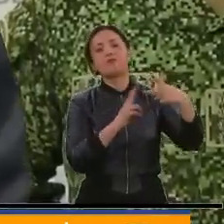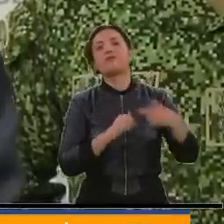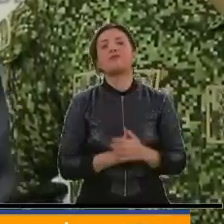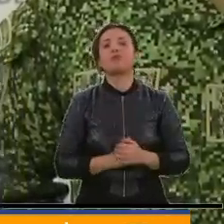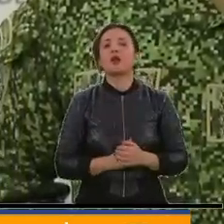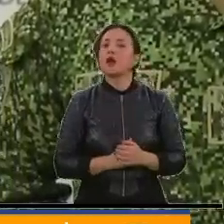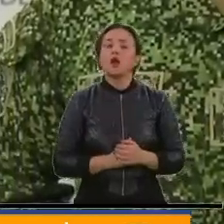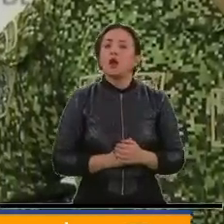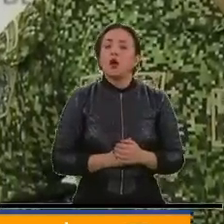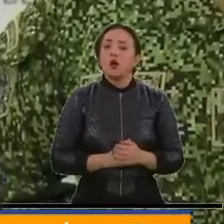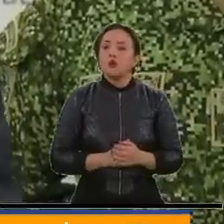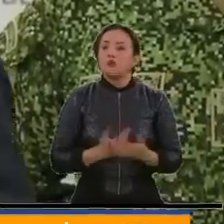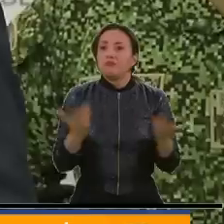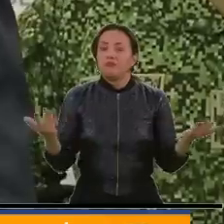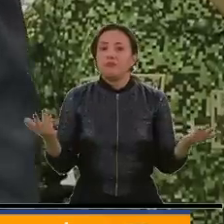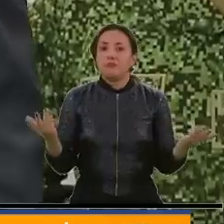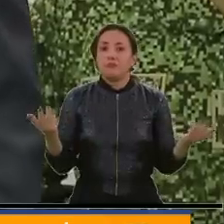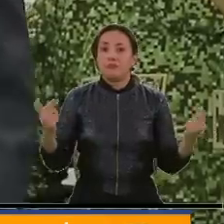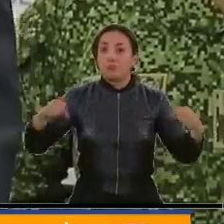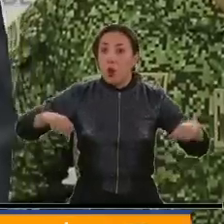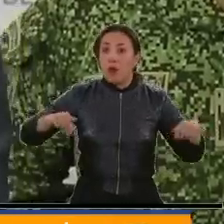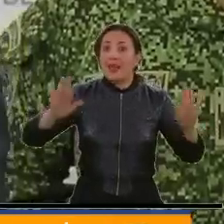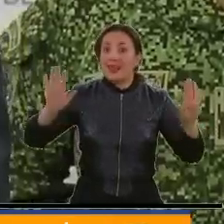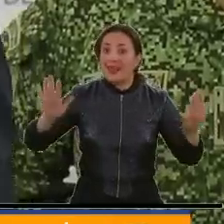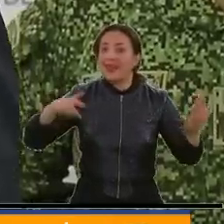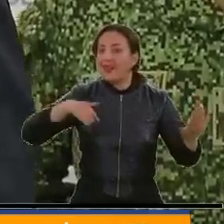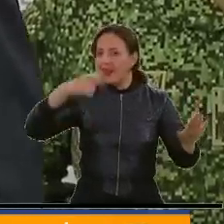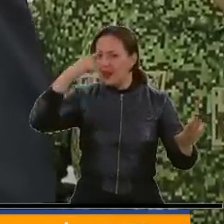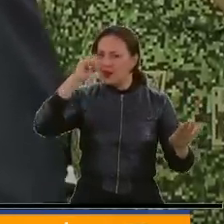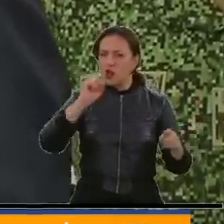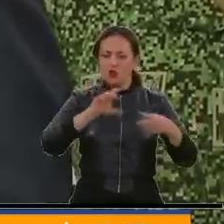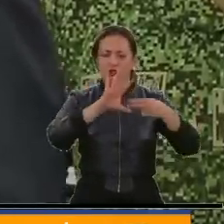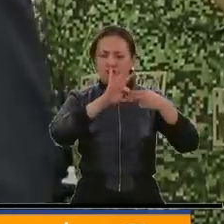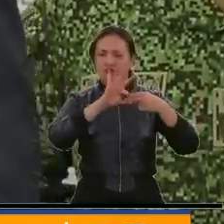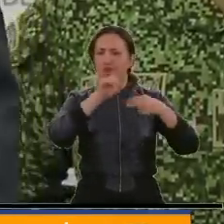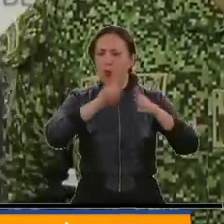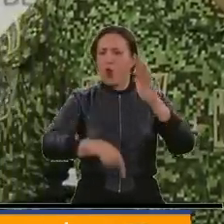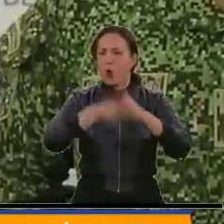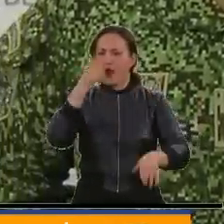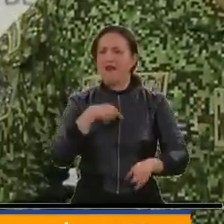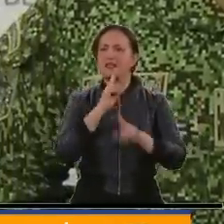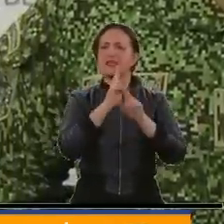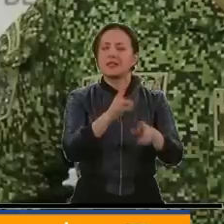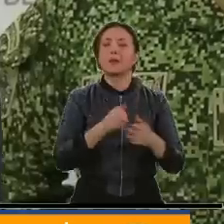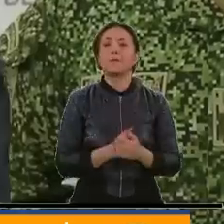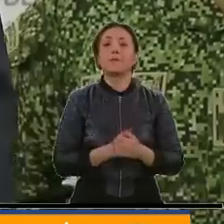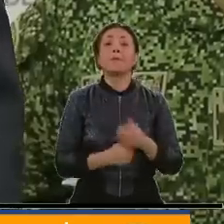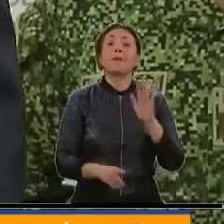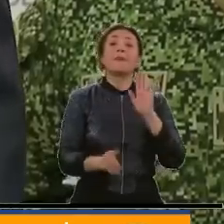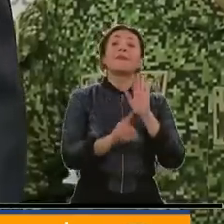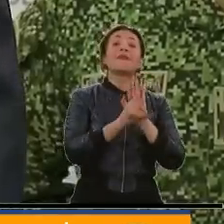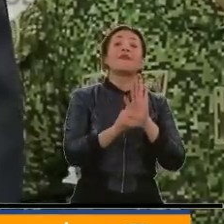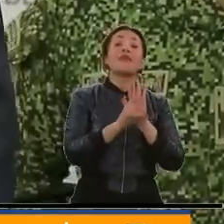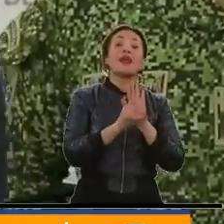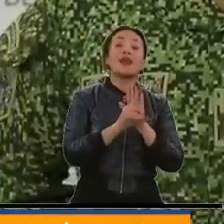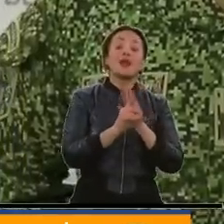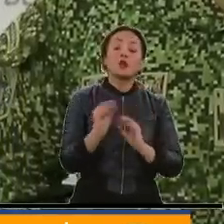No, efectivamente, hoy, además creo que las dos se pueden responder en una sola. Los decretos fueron